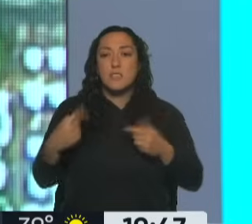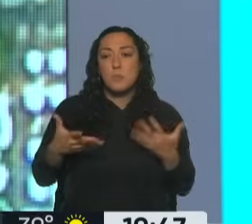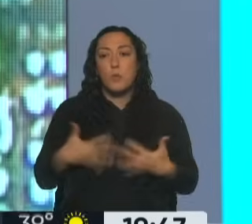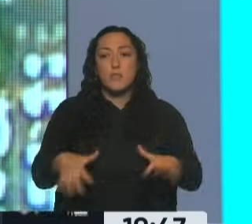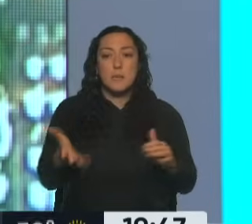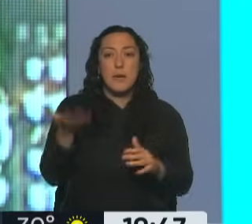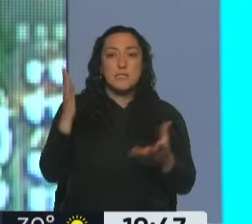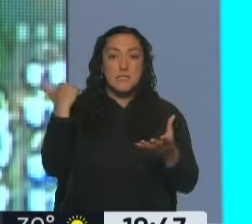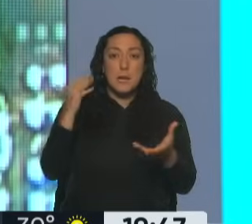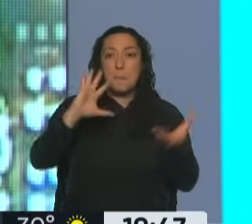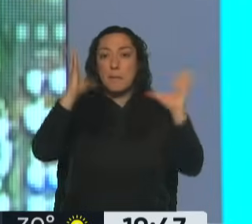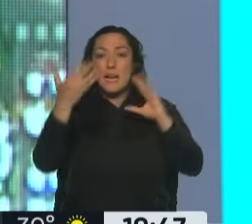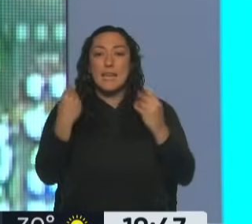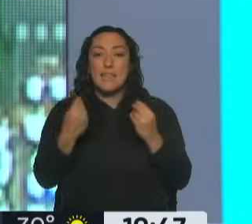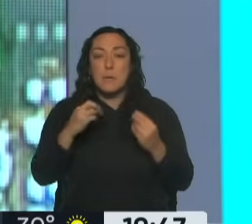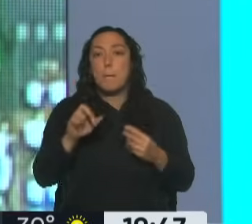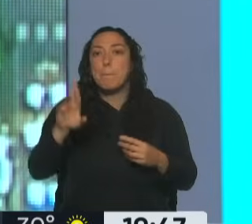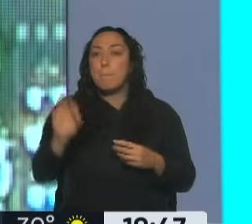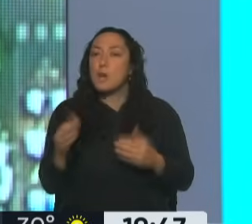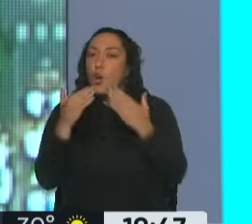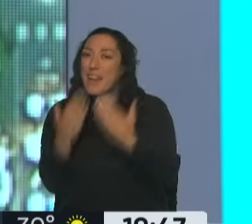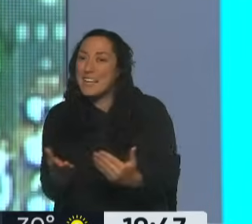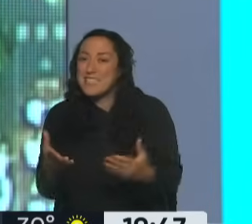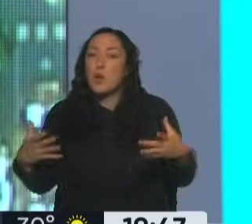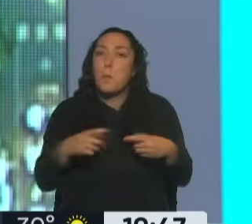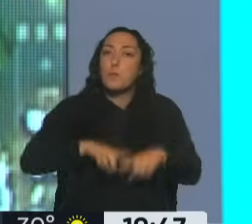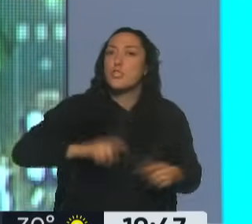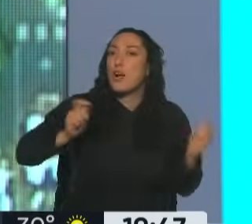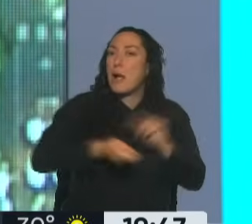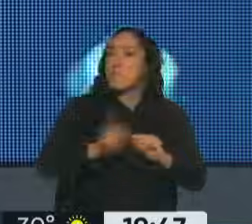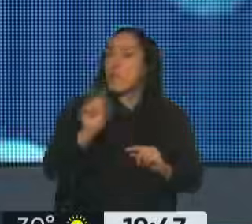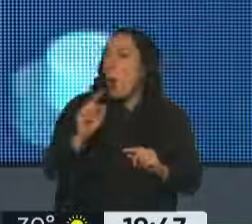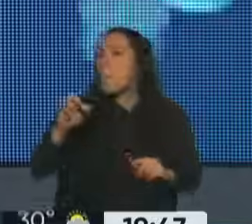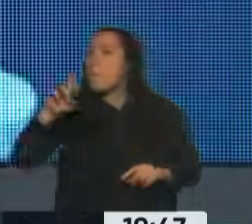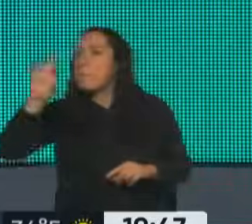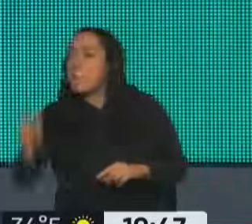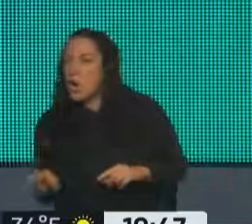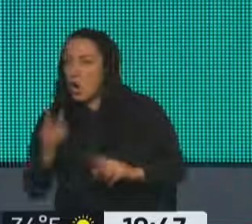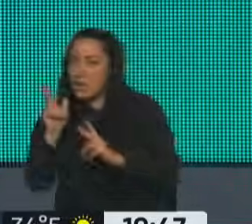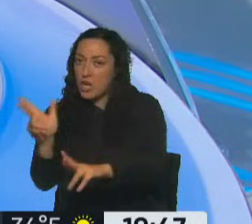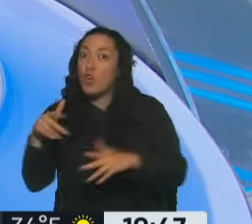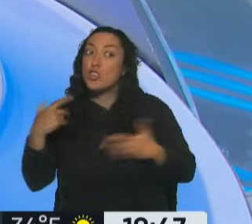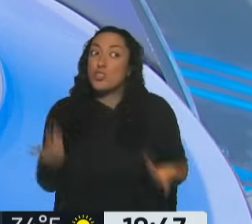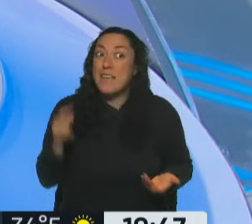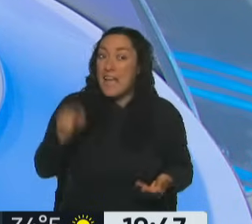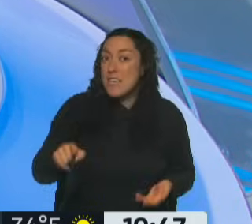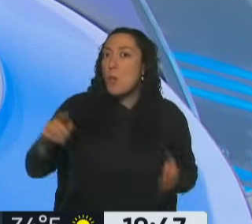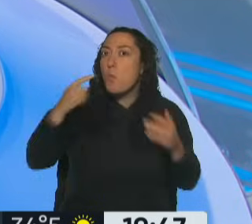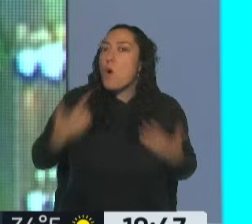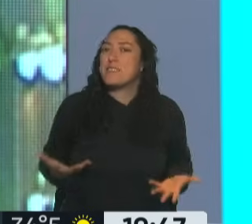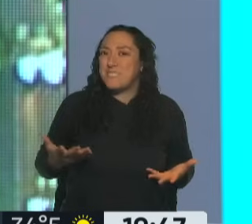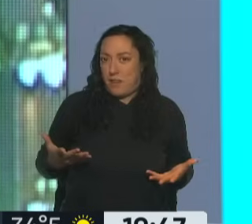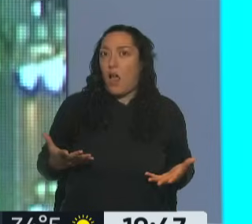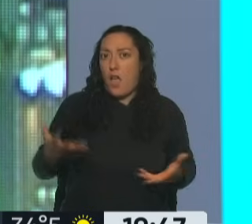Le agradeció al PRO, no le agradeció a Juntos por el Cambio. Ahí ya hay una división, hay un